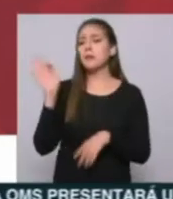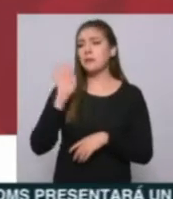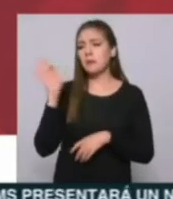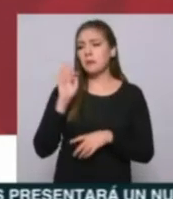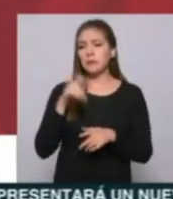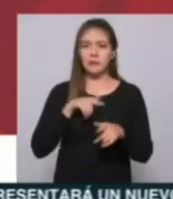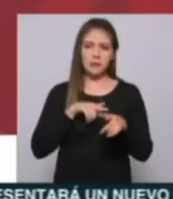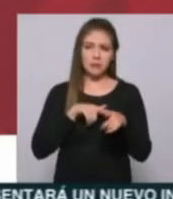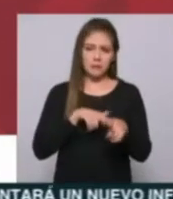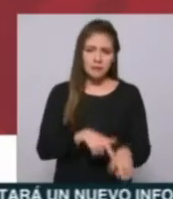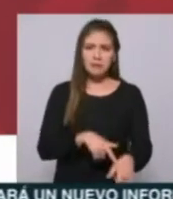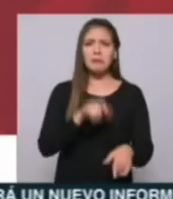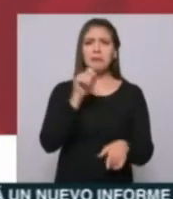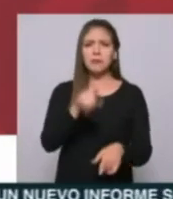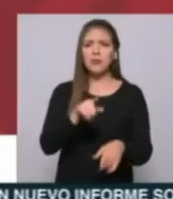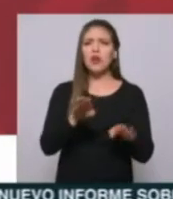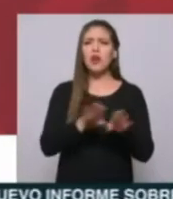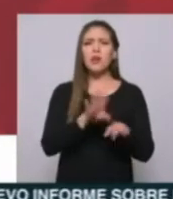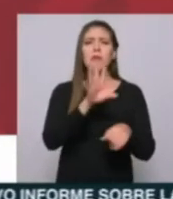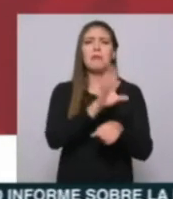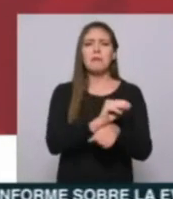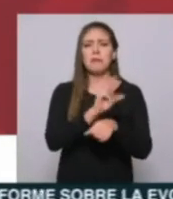con la entrega de permisos